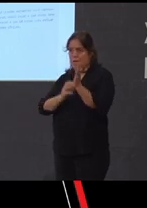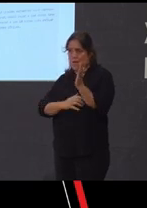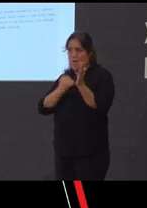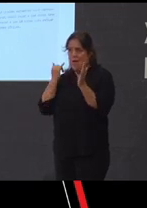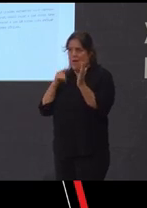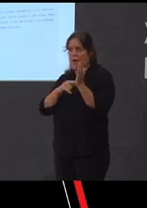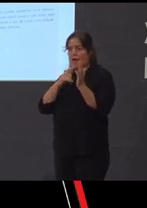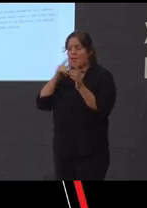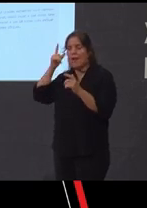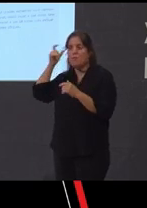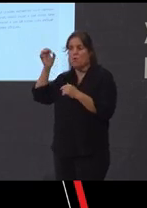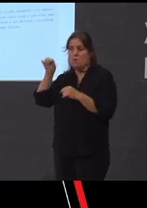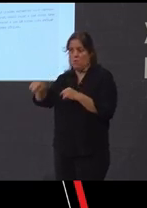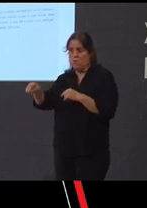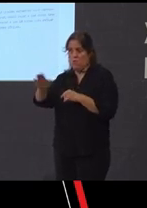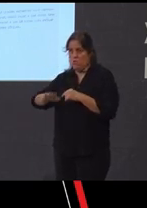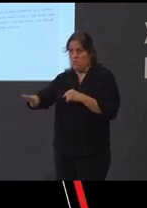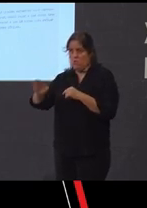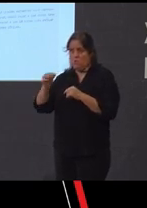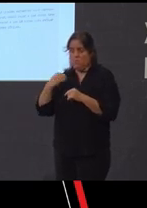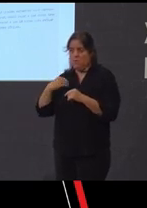parroquia.